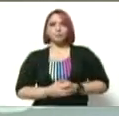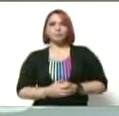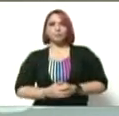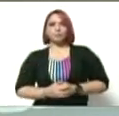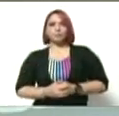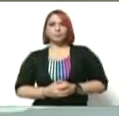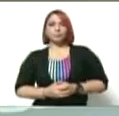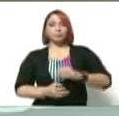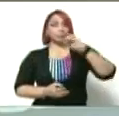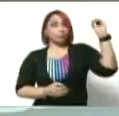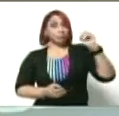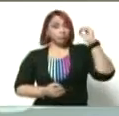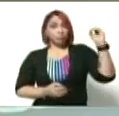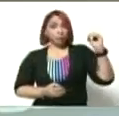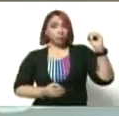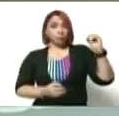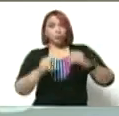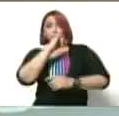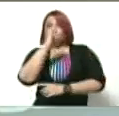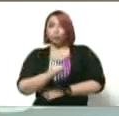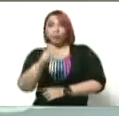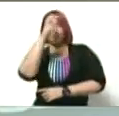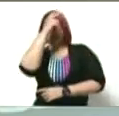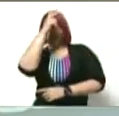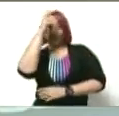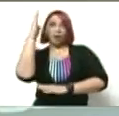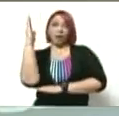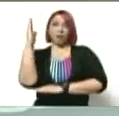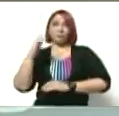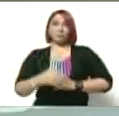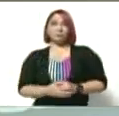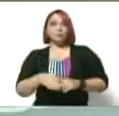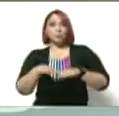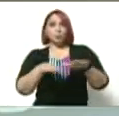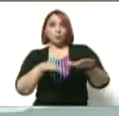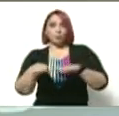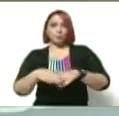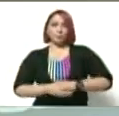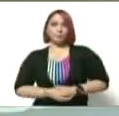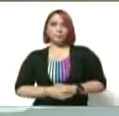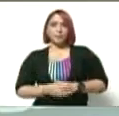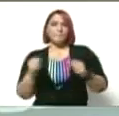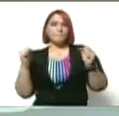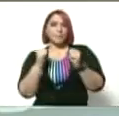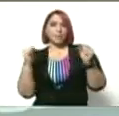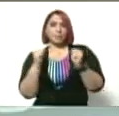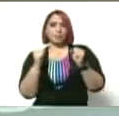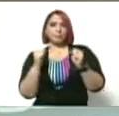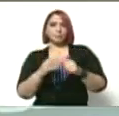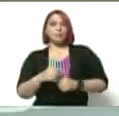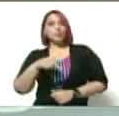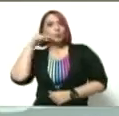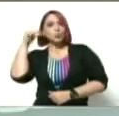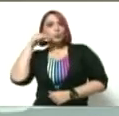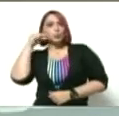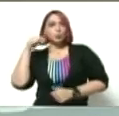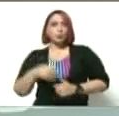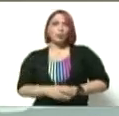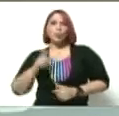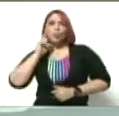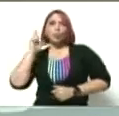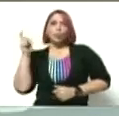país zulia falcón lara cojedes mérida sucre guárico